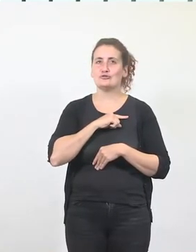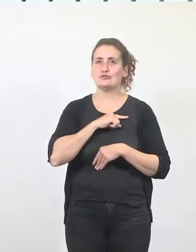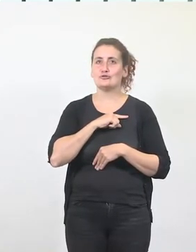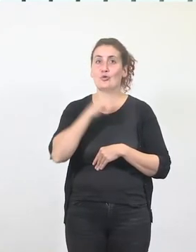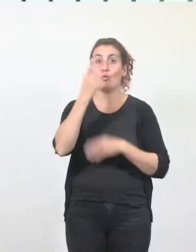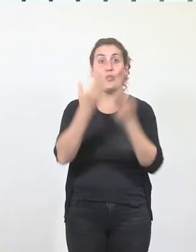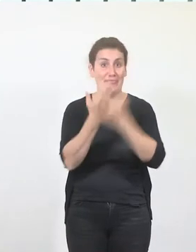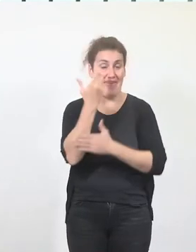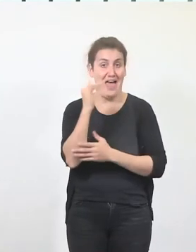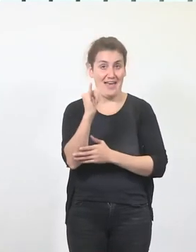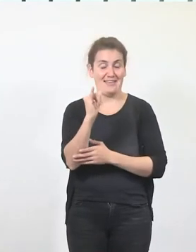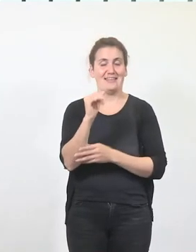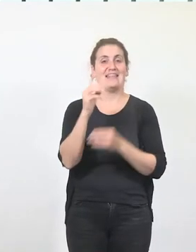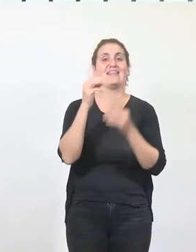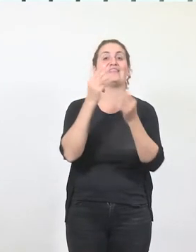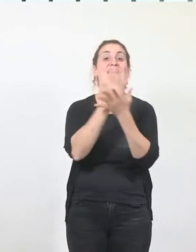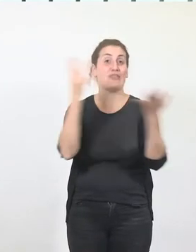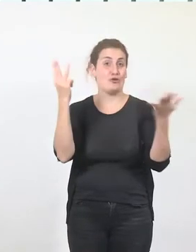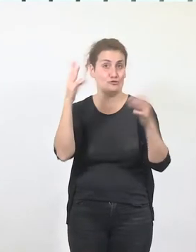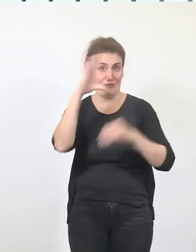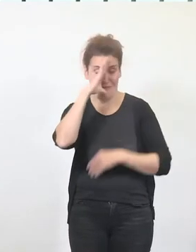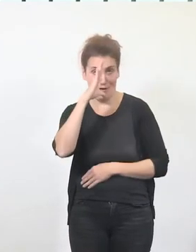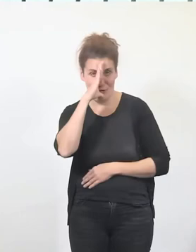una fecha que es el 18 de febrero.